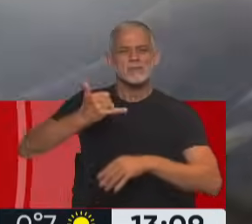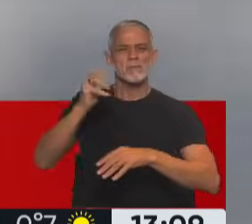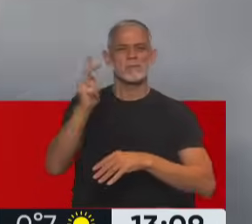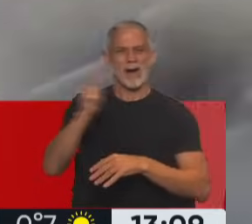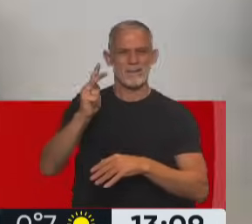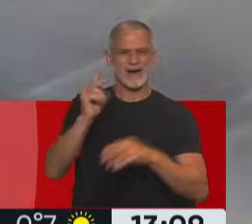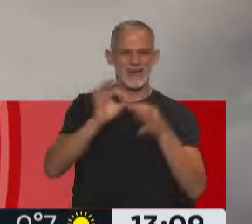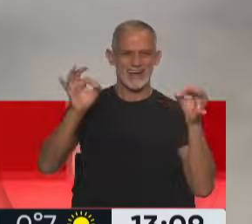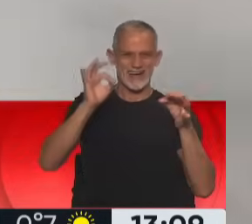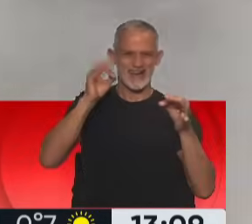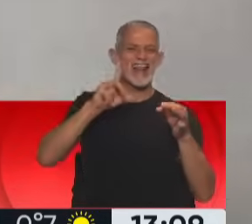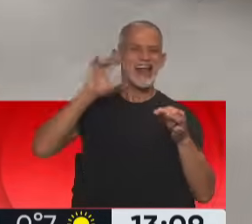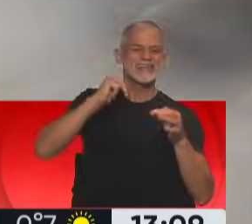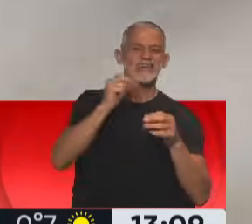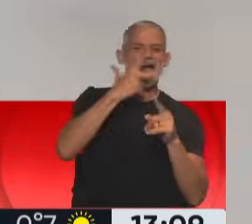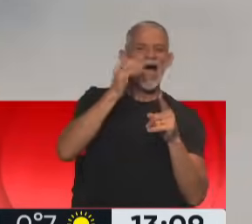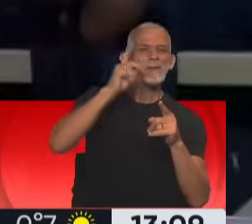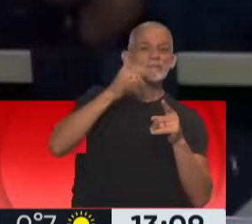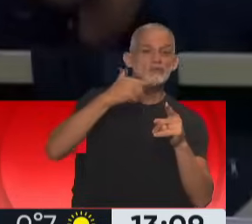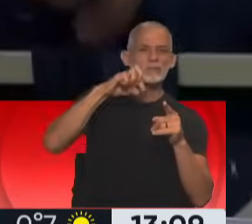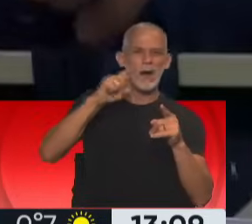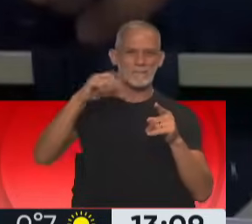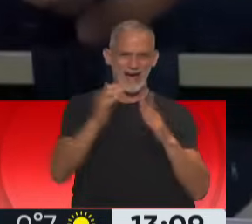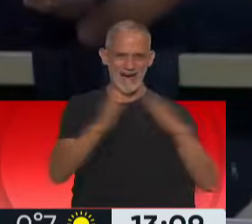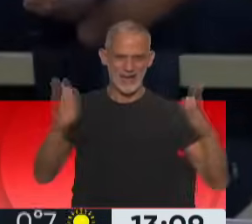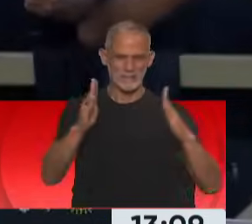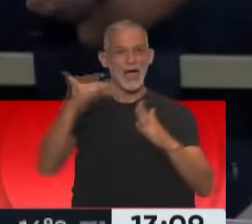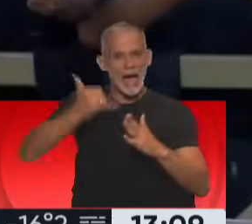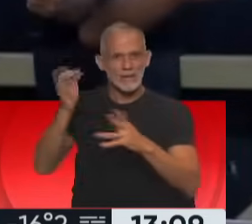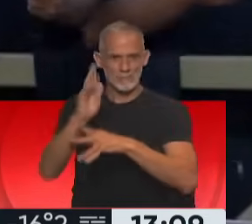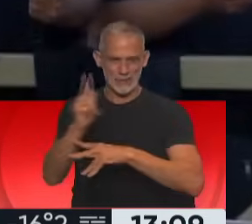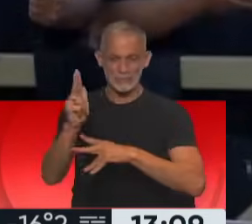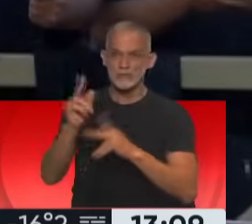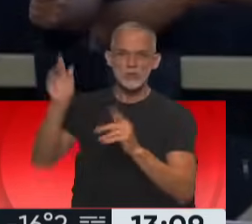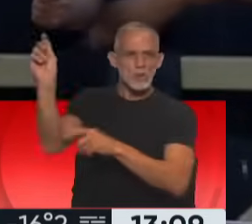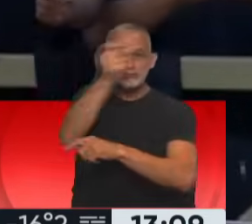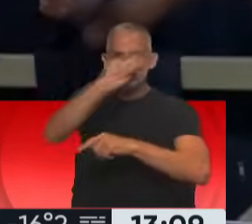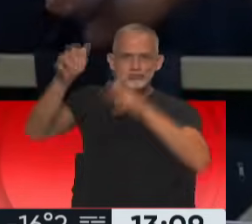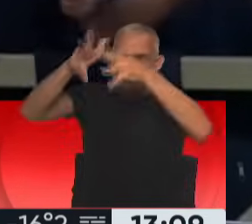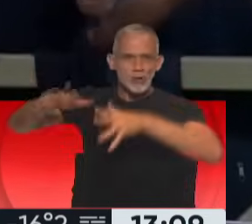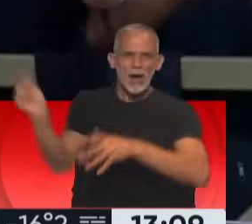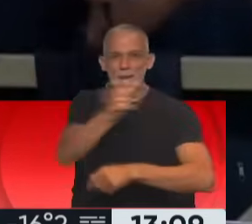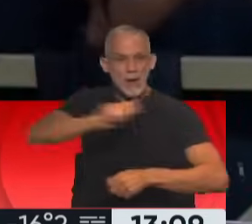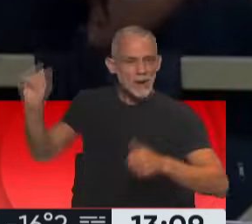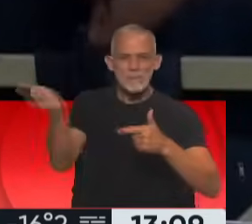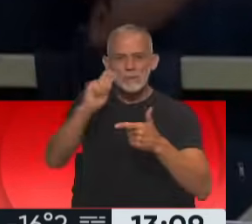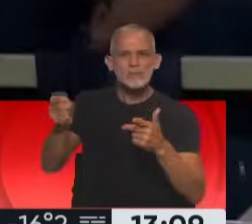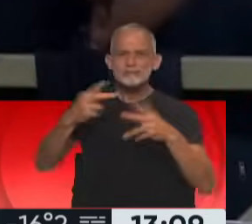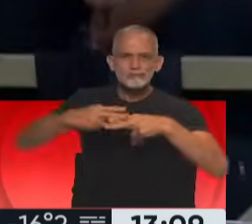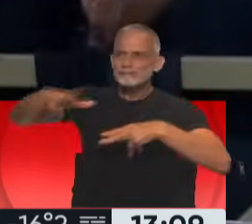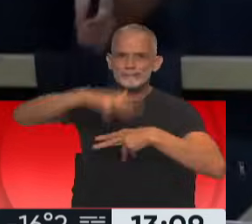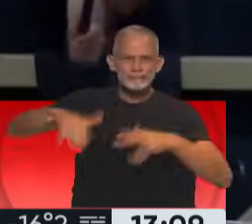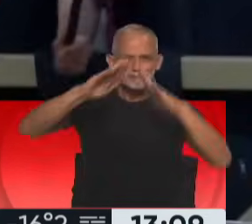Papam. Siguen las campanas y suenan en la Capilla Sixtina, en el Vaticano y en San Pedro,